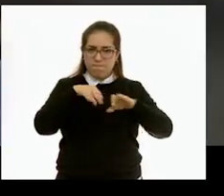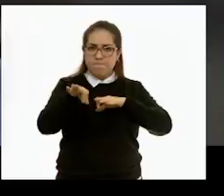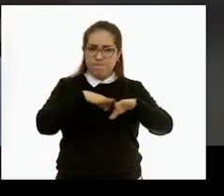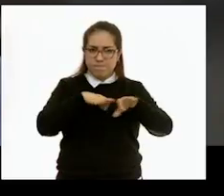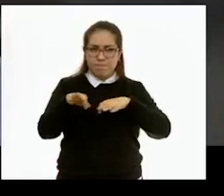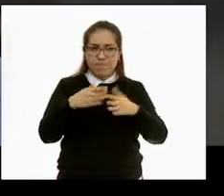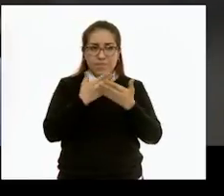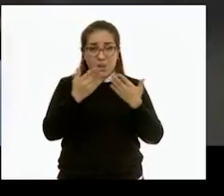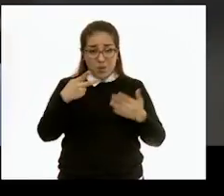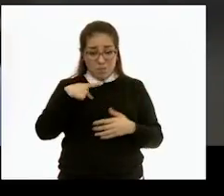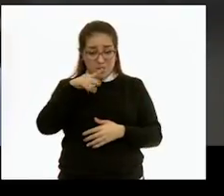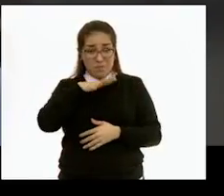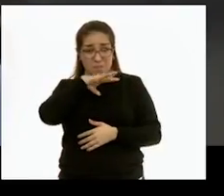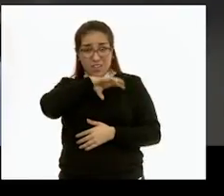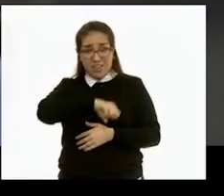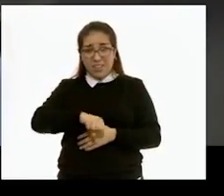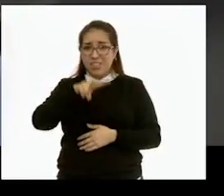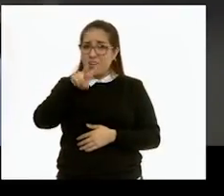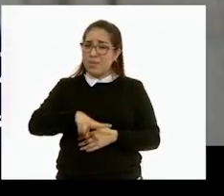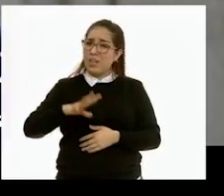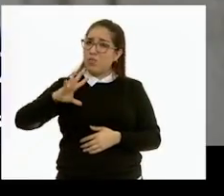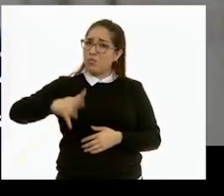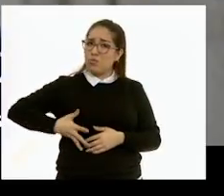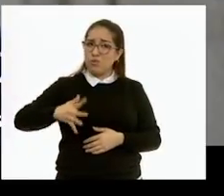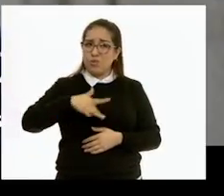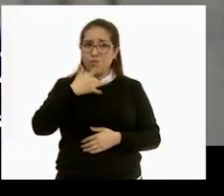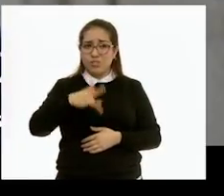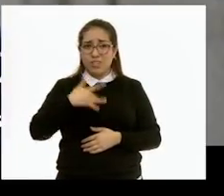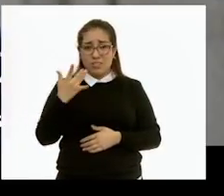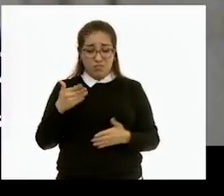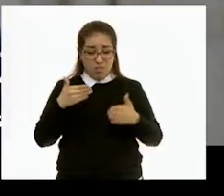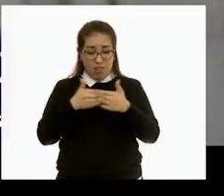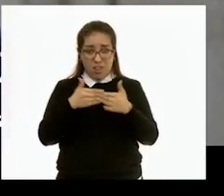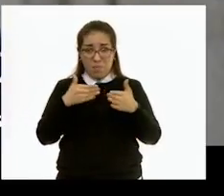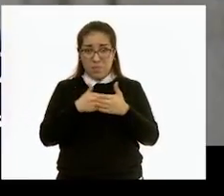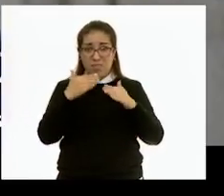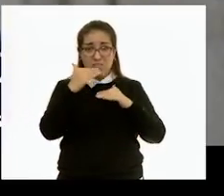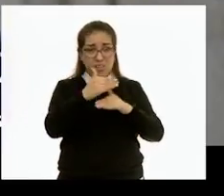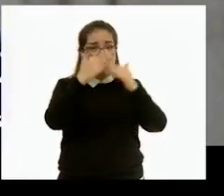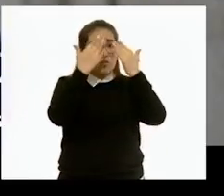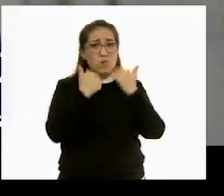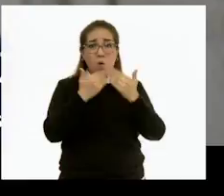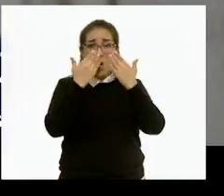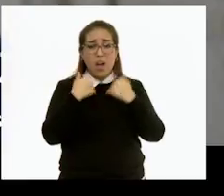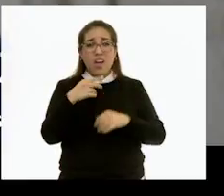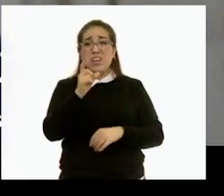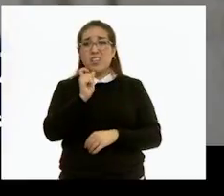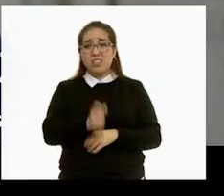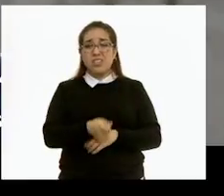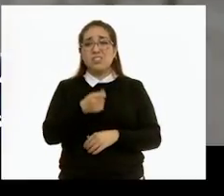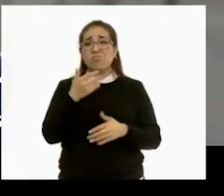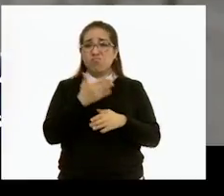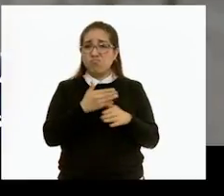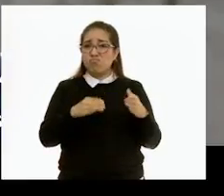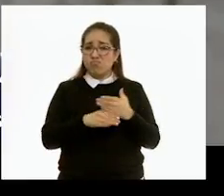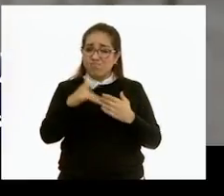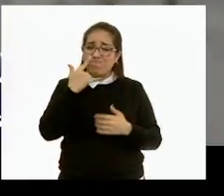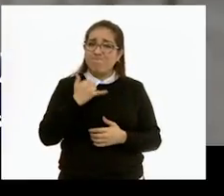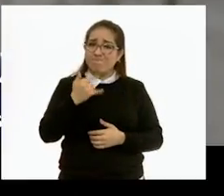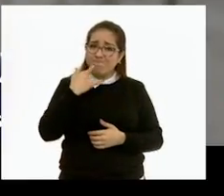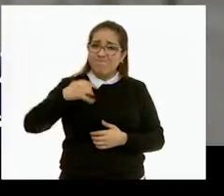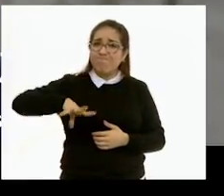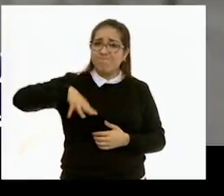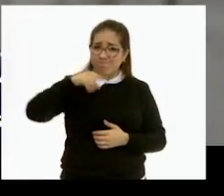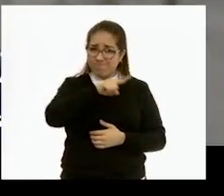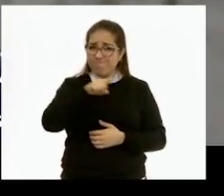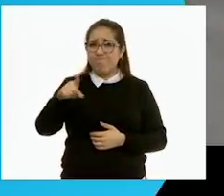un orgullo que nunca podré olvidar. Los límites solamente se crearon para marcar la distancia hasta donde tú